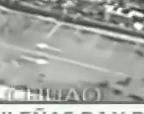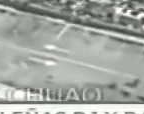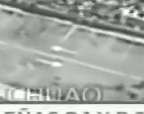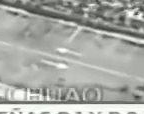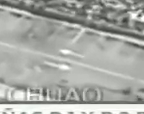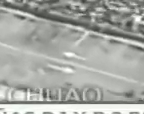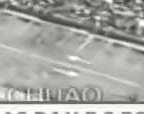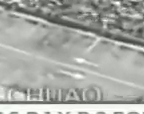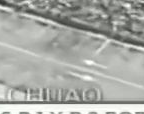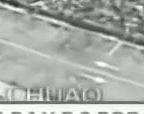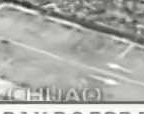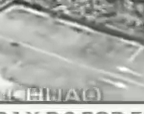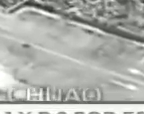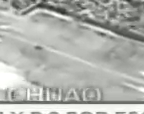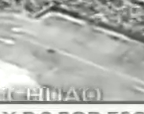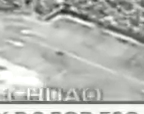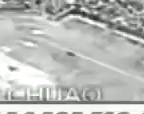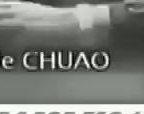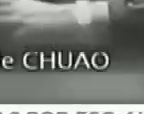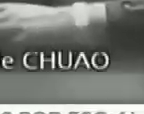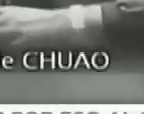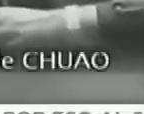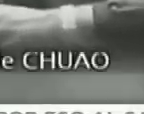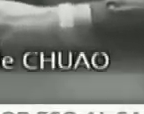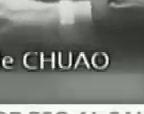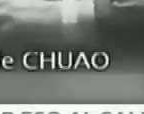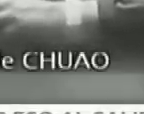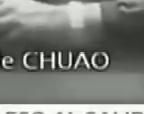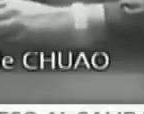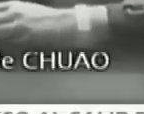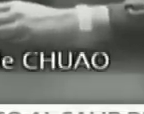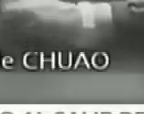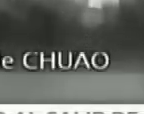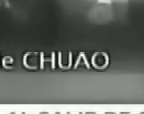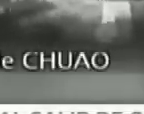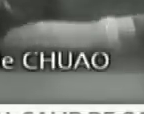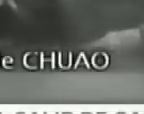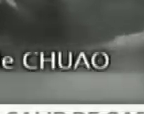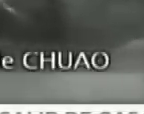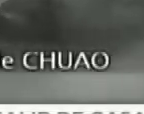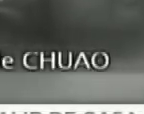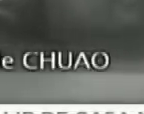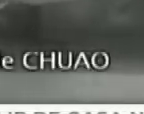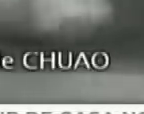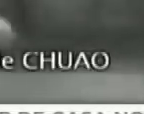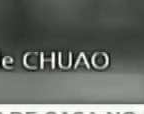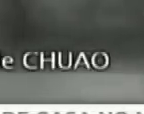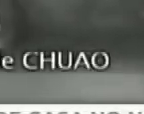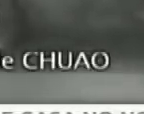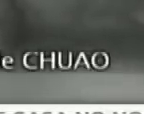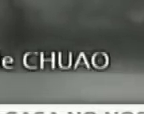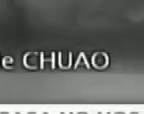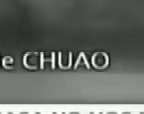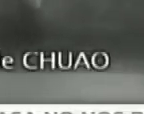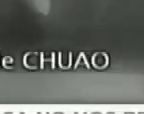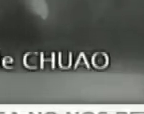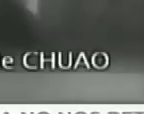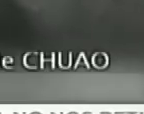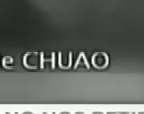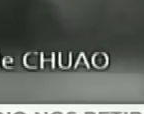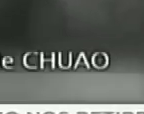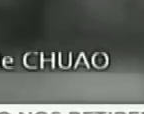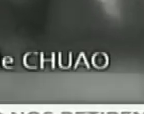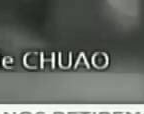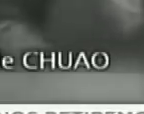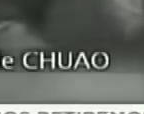el caldo de cultivo. Los dirigentes opositores convocaron a una marcha que tenía como destino la sede de PDVSA, pero